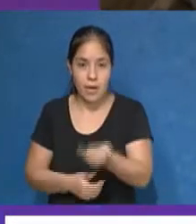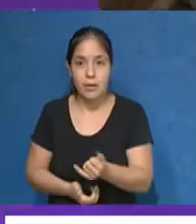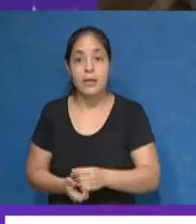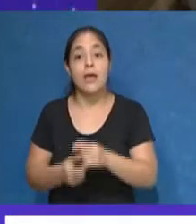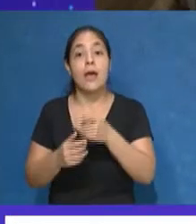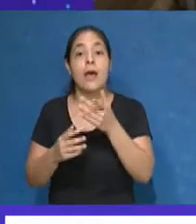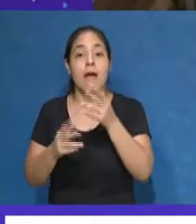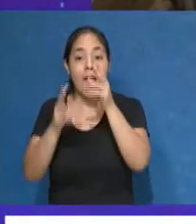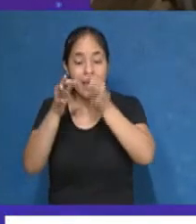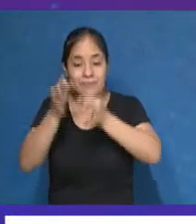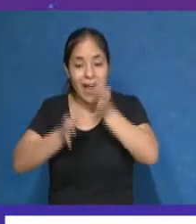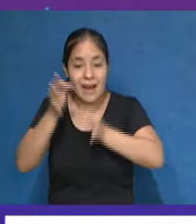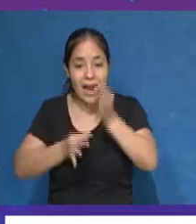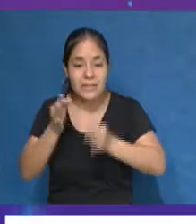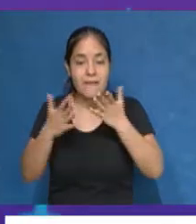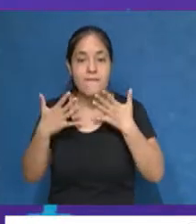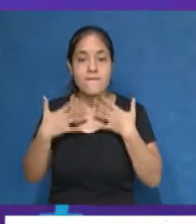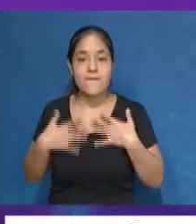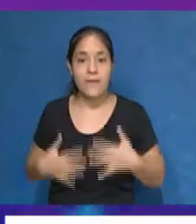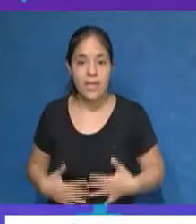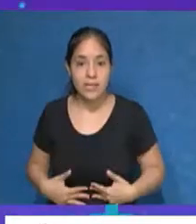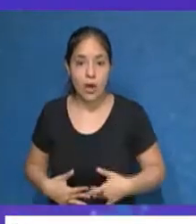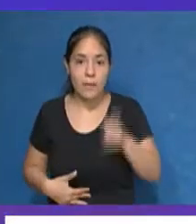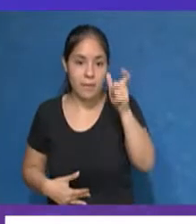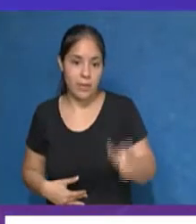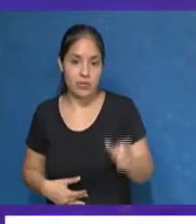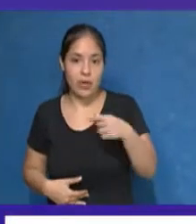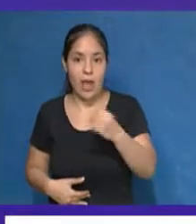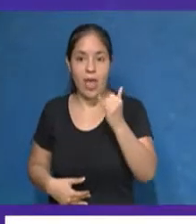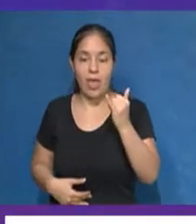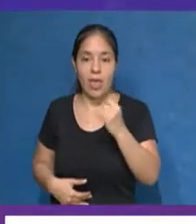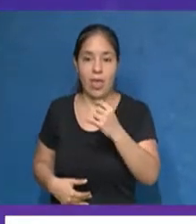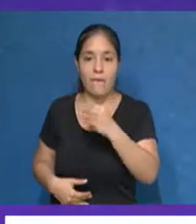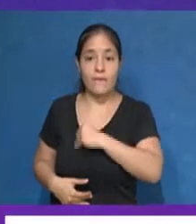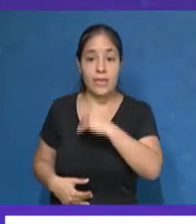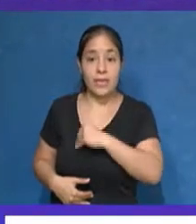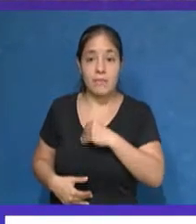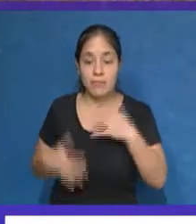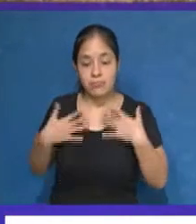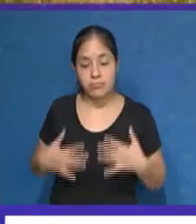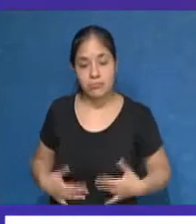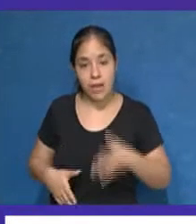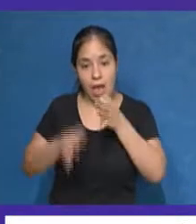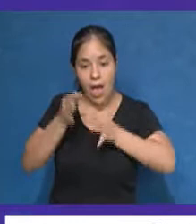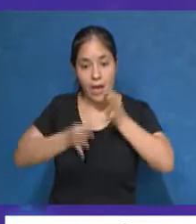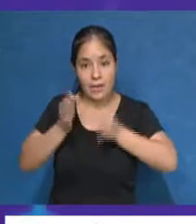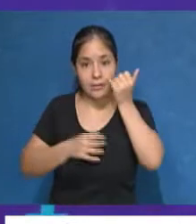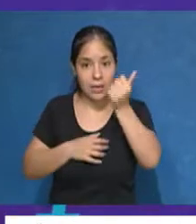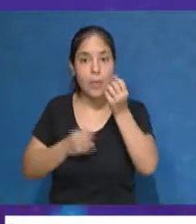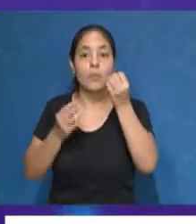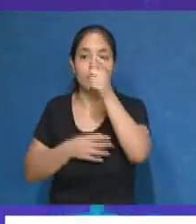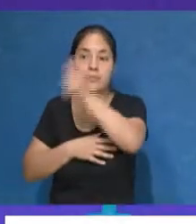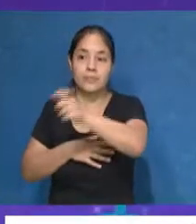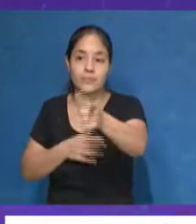exámenes físicos, pericias físicas sobre la persona que acusa, por lo cual esto ha llevado a que se los detenga a